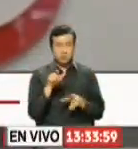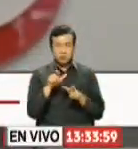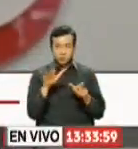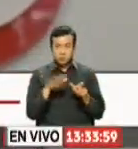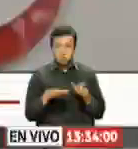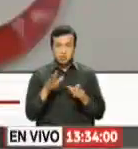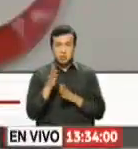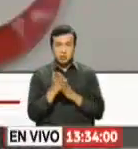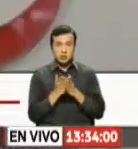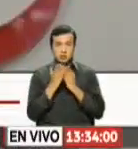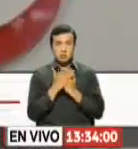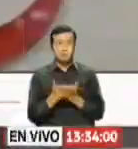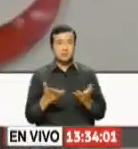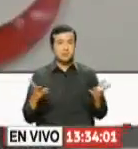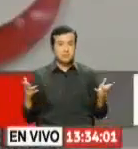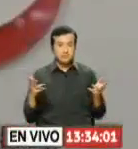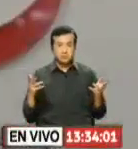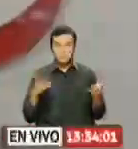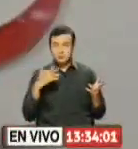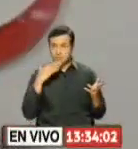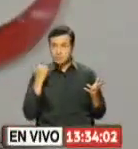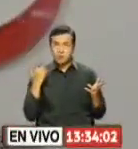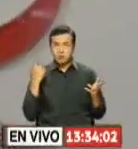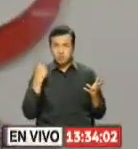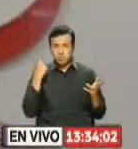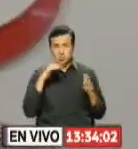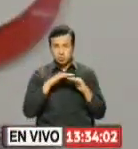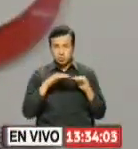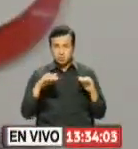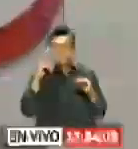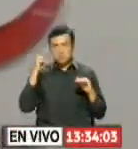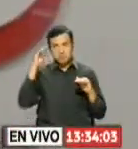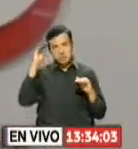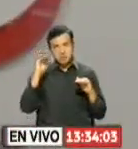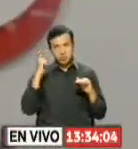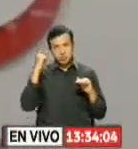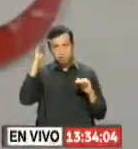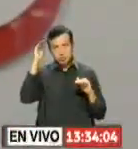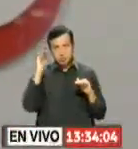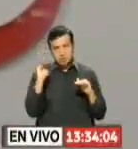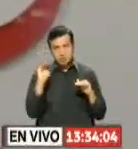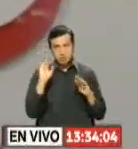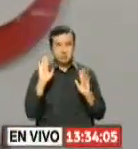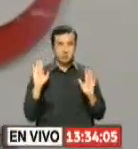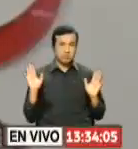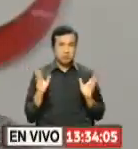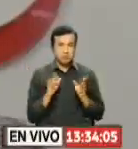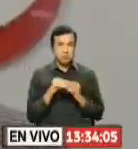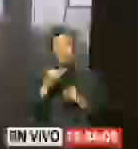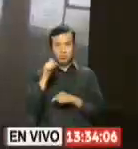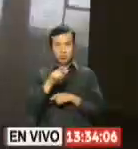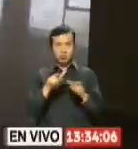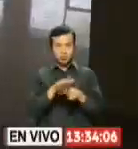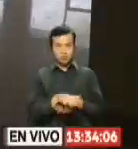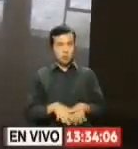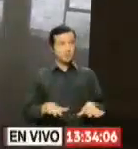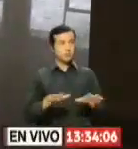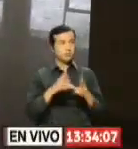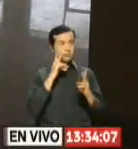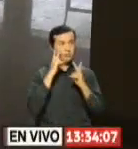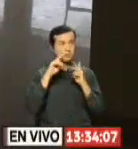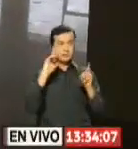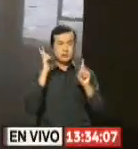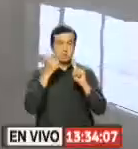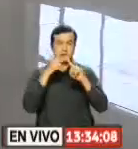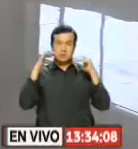que prestan su servicio aquí, lo óptimo hubiera sido una planta menos y hacerlo en otro lugar. Así luce la